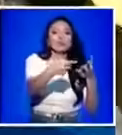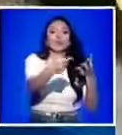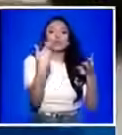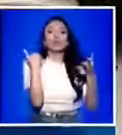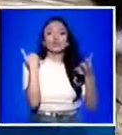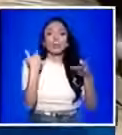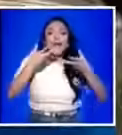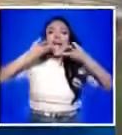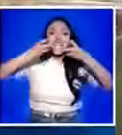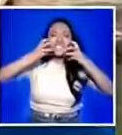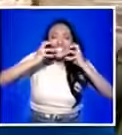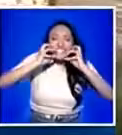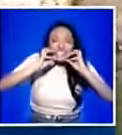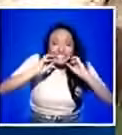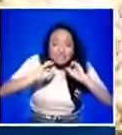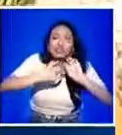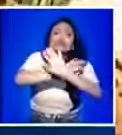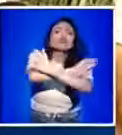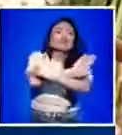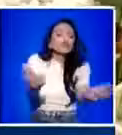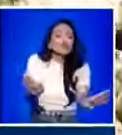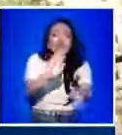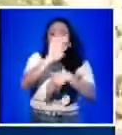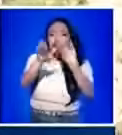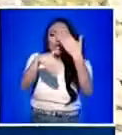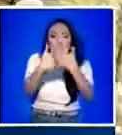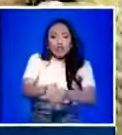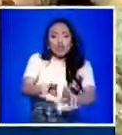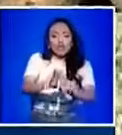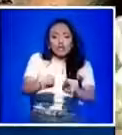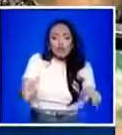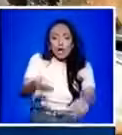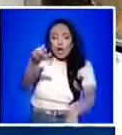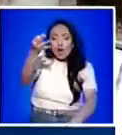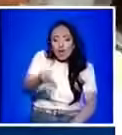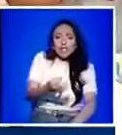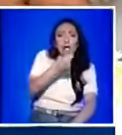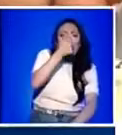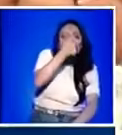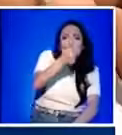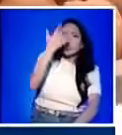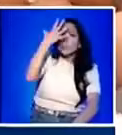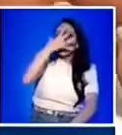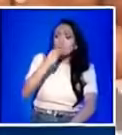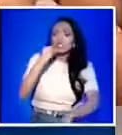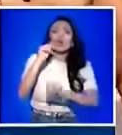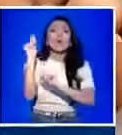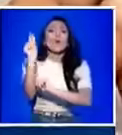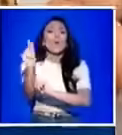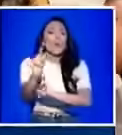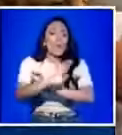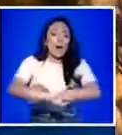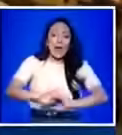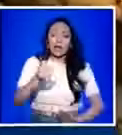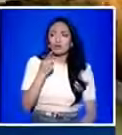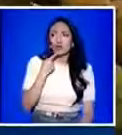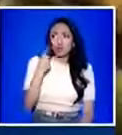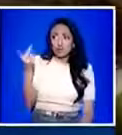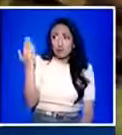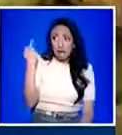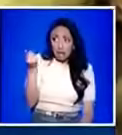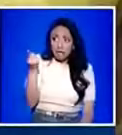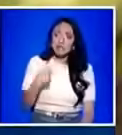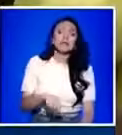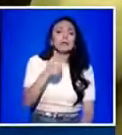tenemos choclo, todo fresco, todo para que vengan, bonito, barato, como bien mencionó nuestra